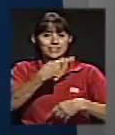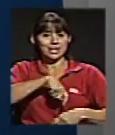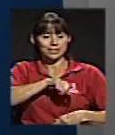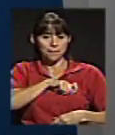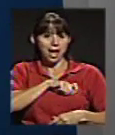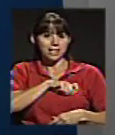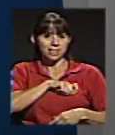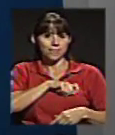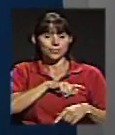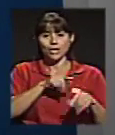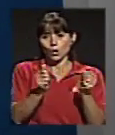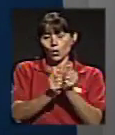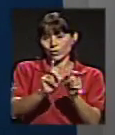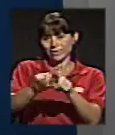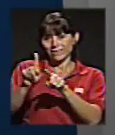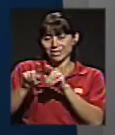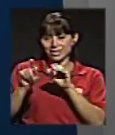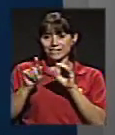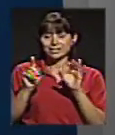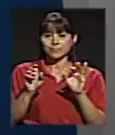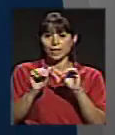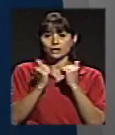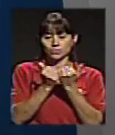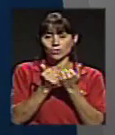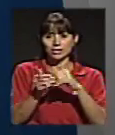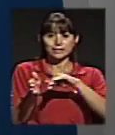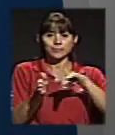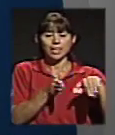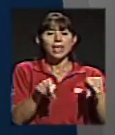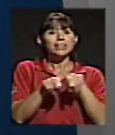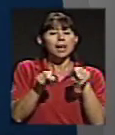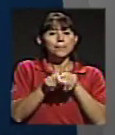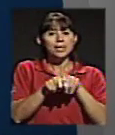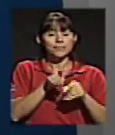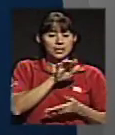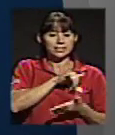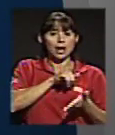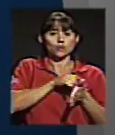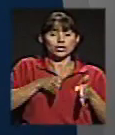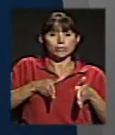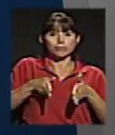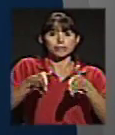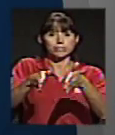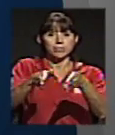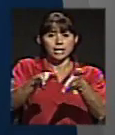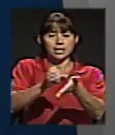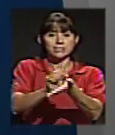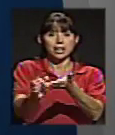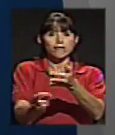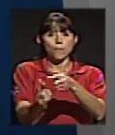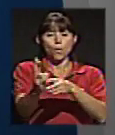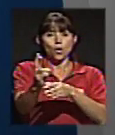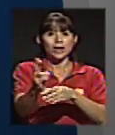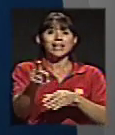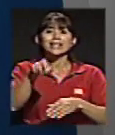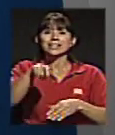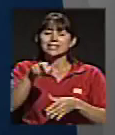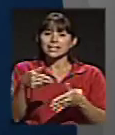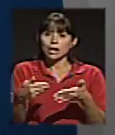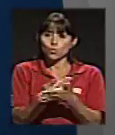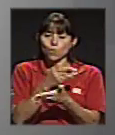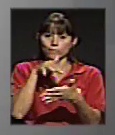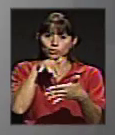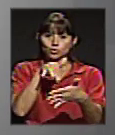otras asociaciones. También le informamos de cómo la vía San José-San Ramón requiere de nuevos estudios de impacto